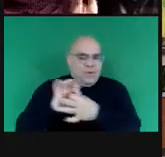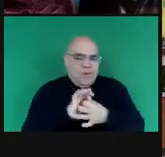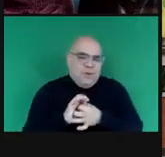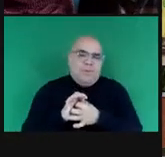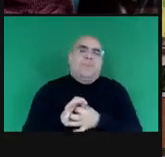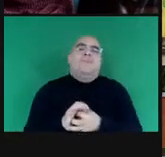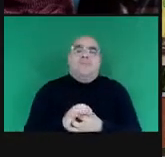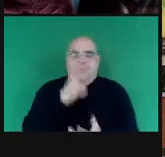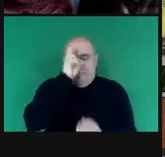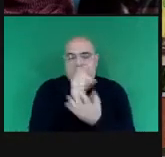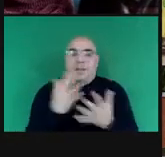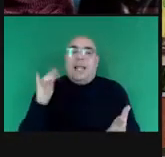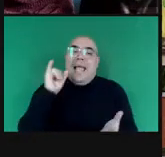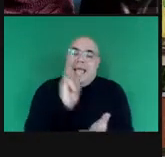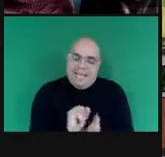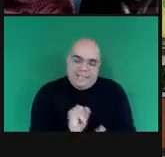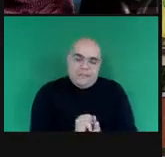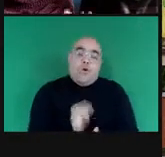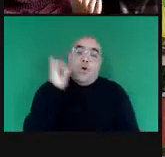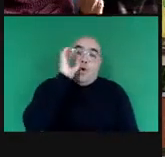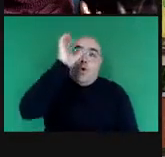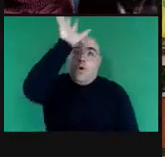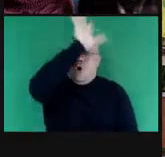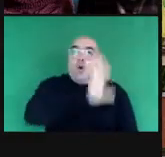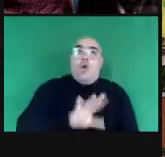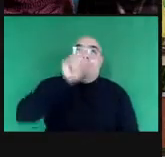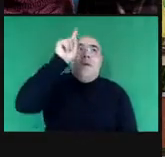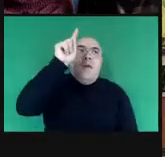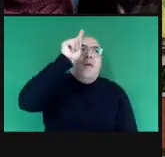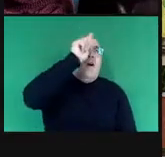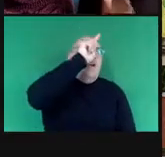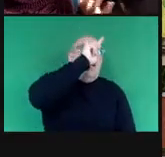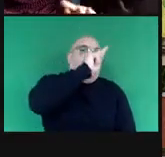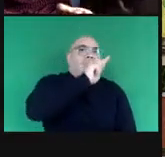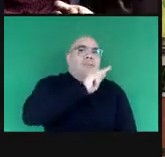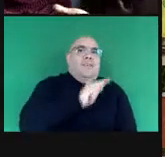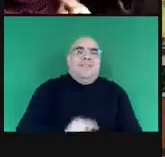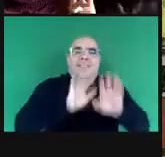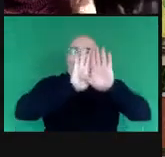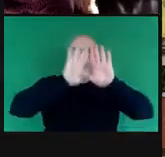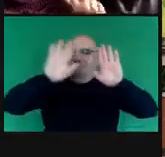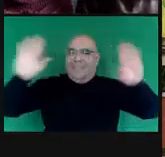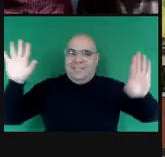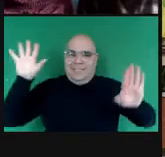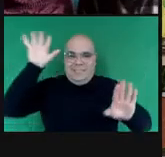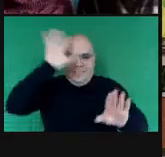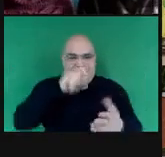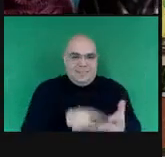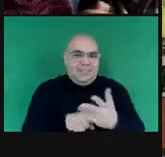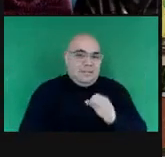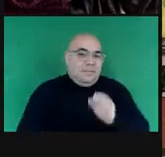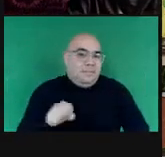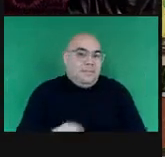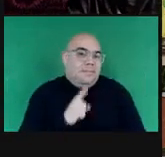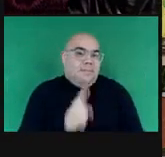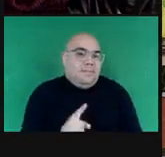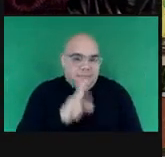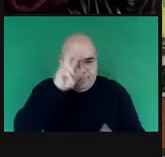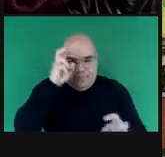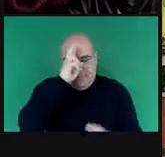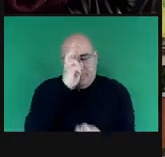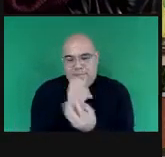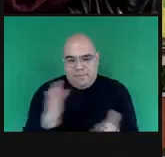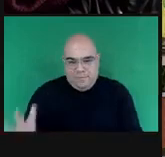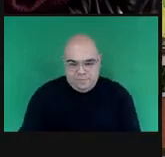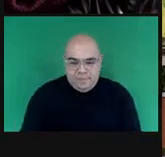por Colombia que han preciso señalado esta cosa que consideramos patrimonio, que podría ser la diversidad.